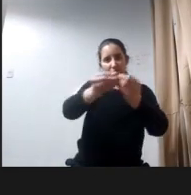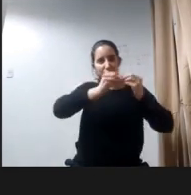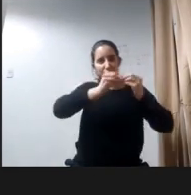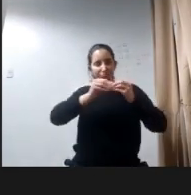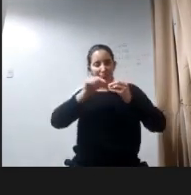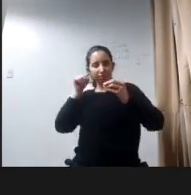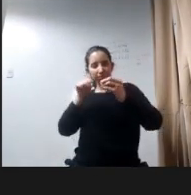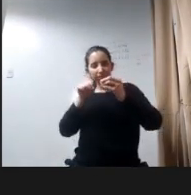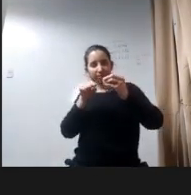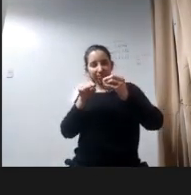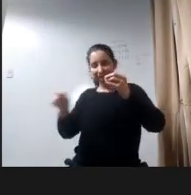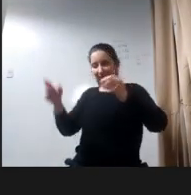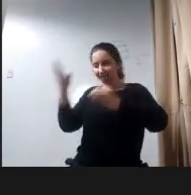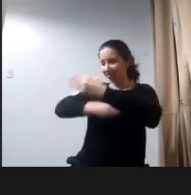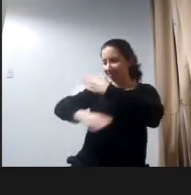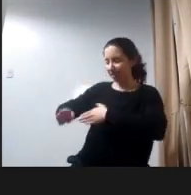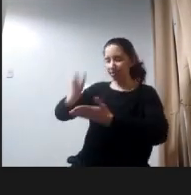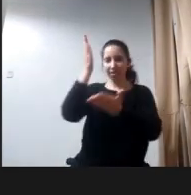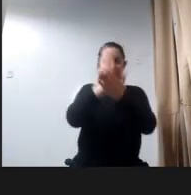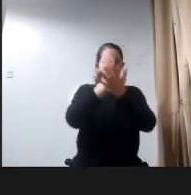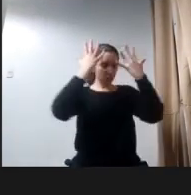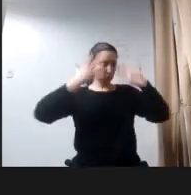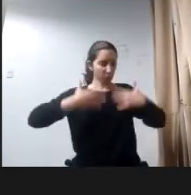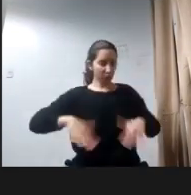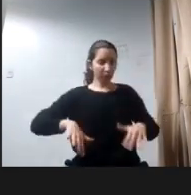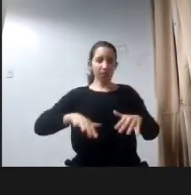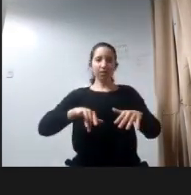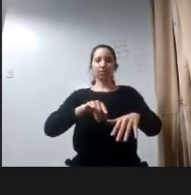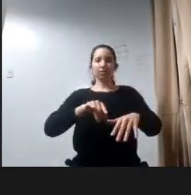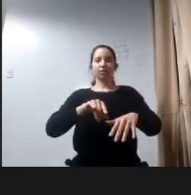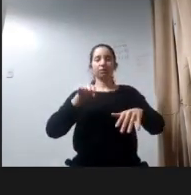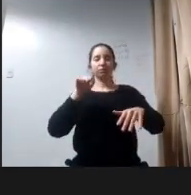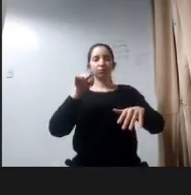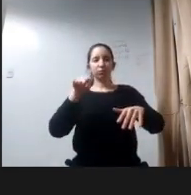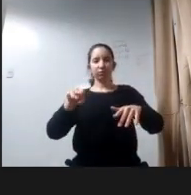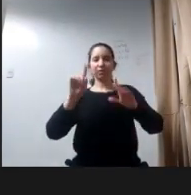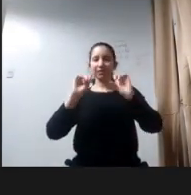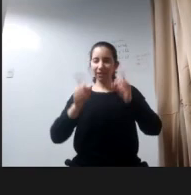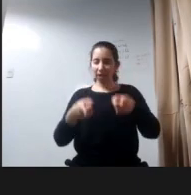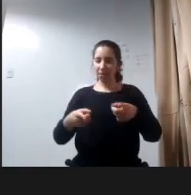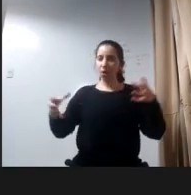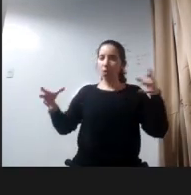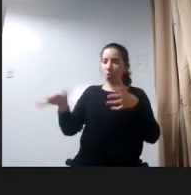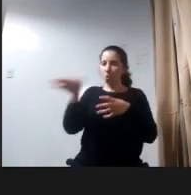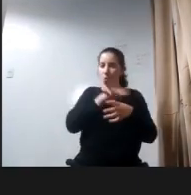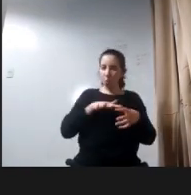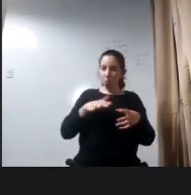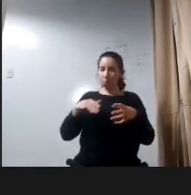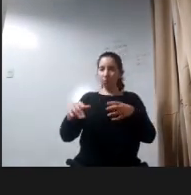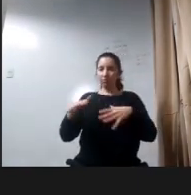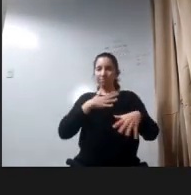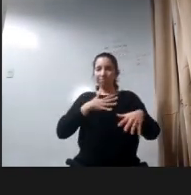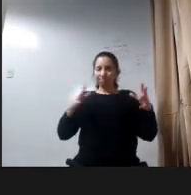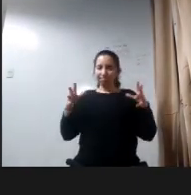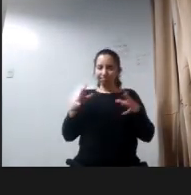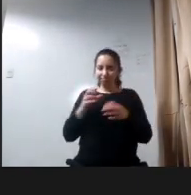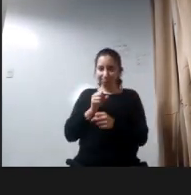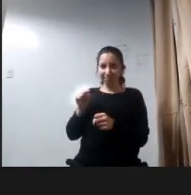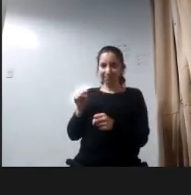estas cuestiones vinculadas con discapacidad, derechos humanos, también como decía Carlos, movimientos vulnerables, entendiendo que